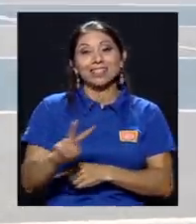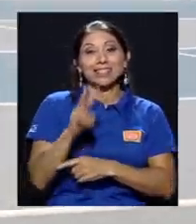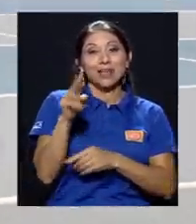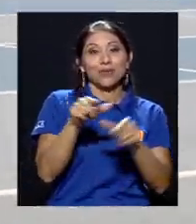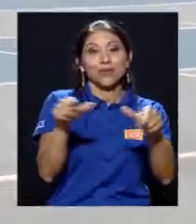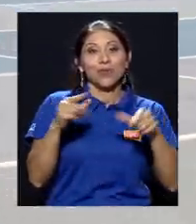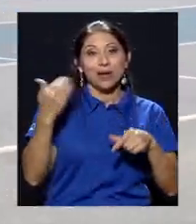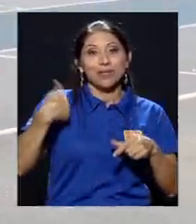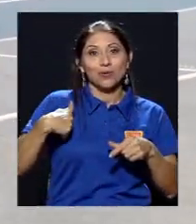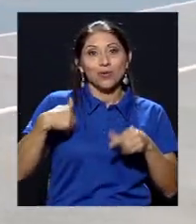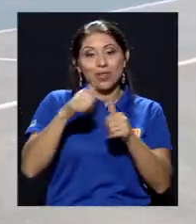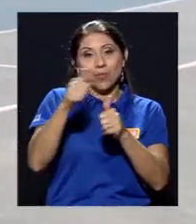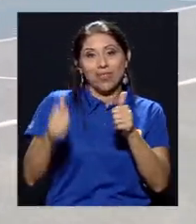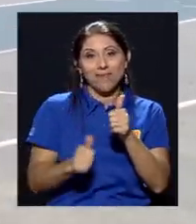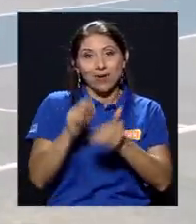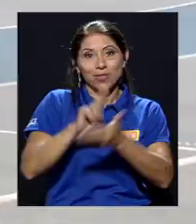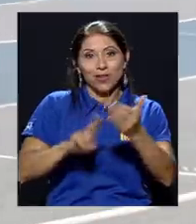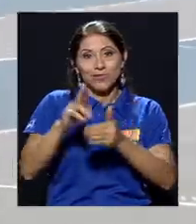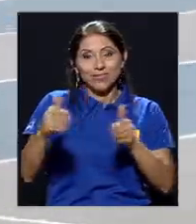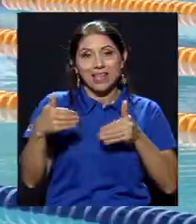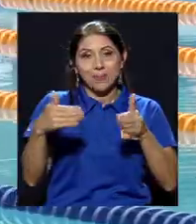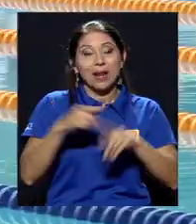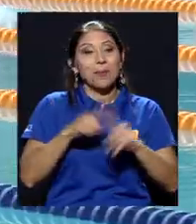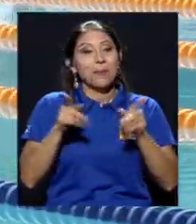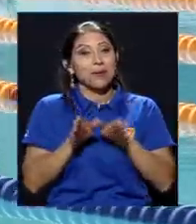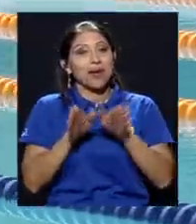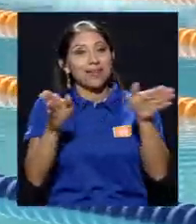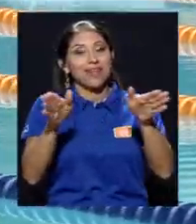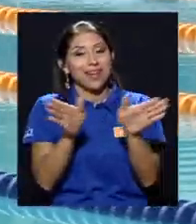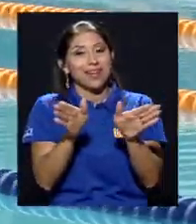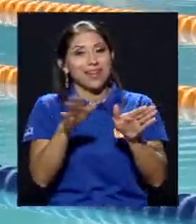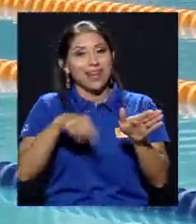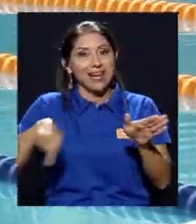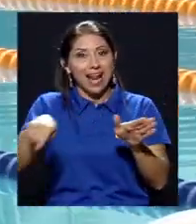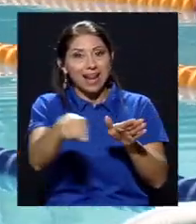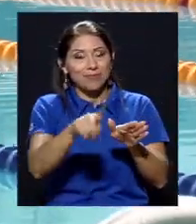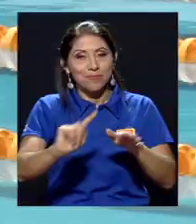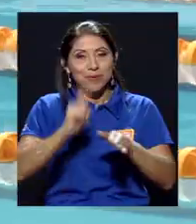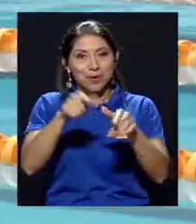de la Universidad de Panamá, pero a nivel general obtuvieron el primer lugar.